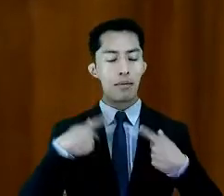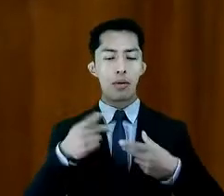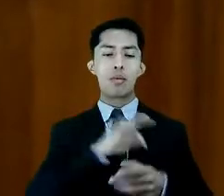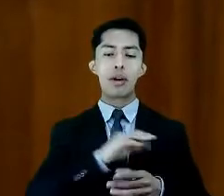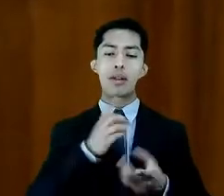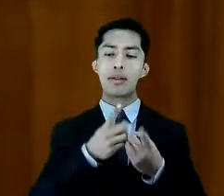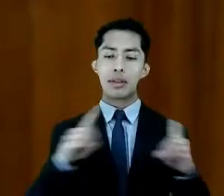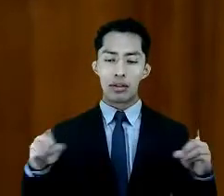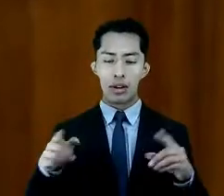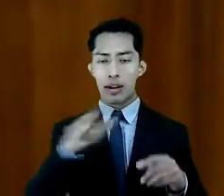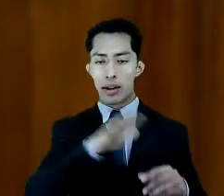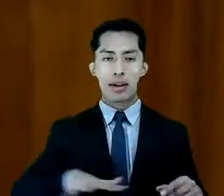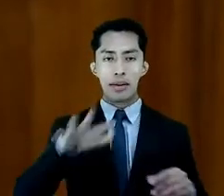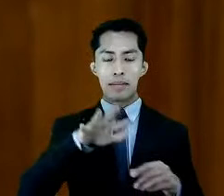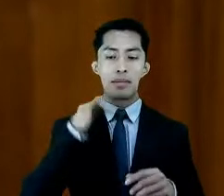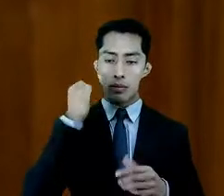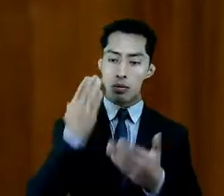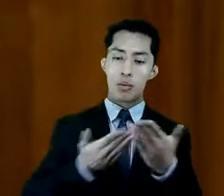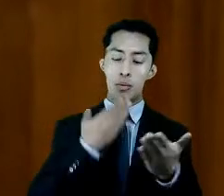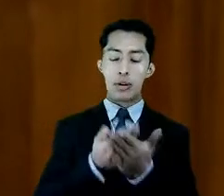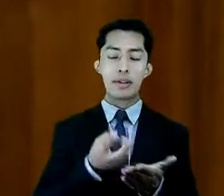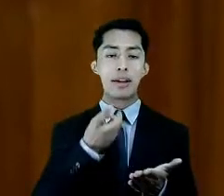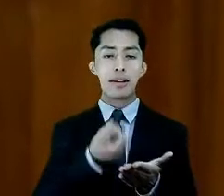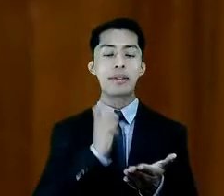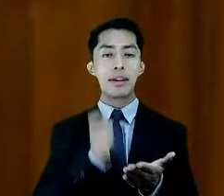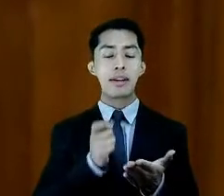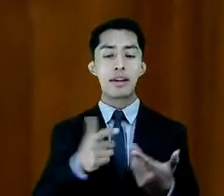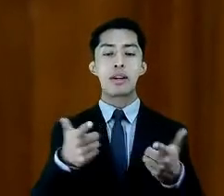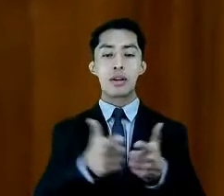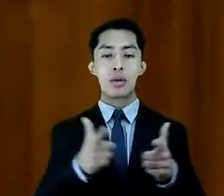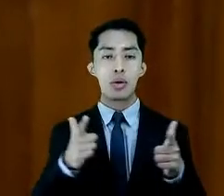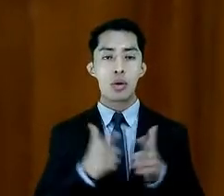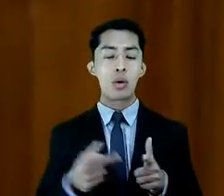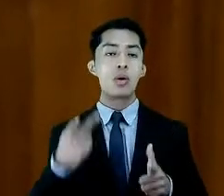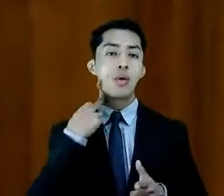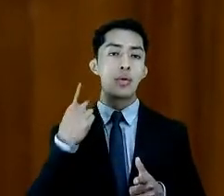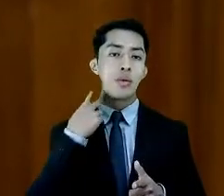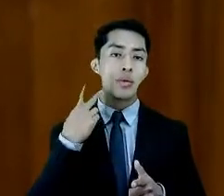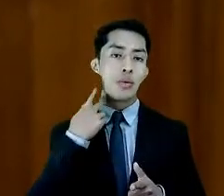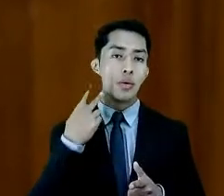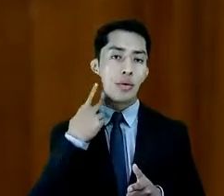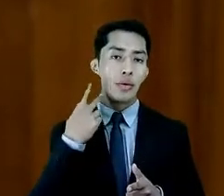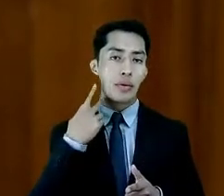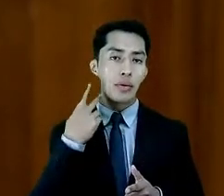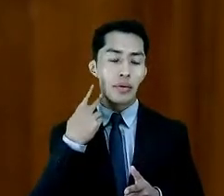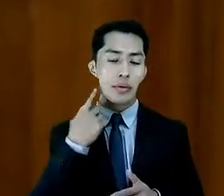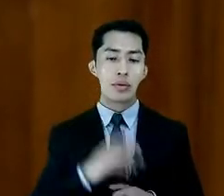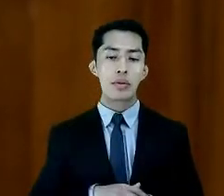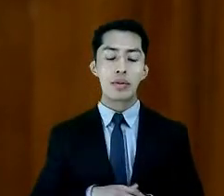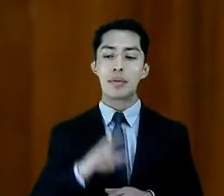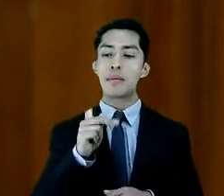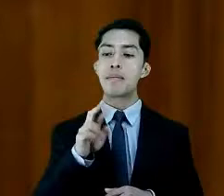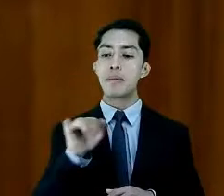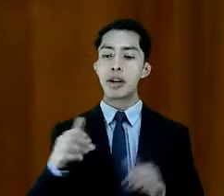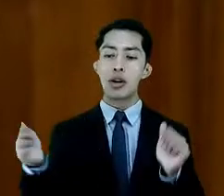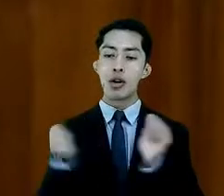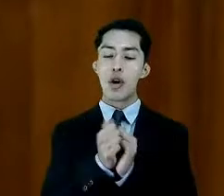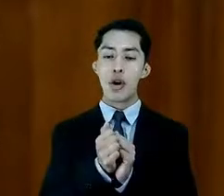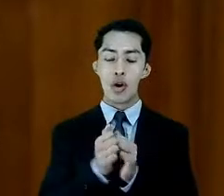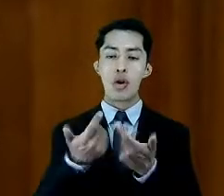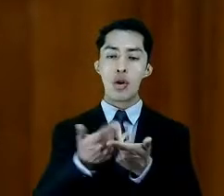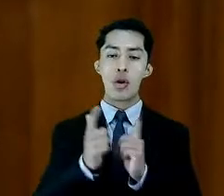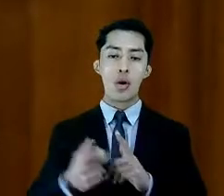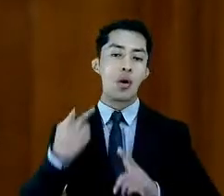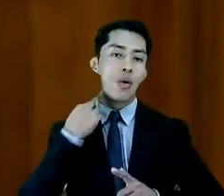desarrollo. Con esta iniciativa, las fracciones parlamentarias del PRI, en conjunto con la